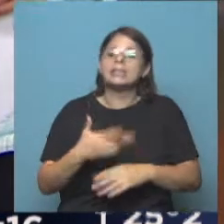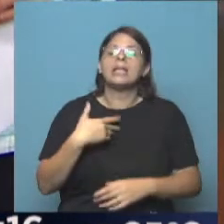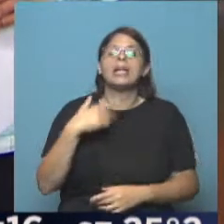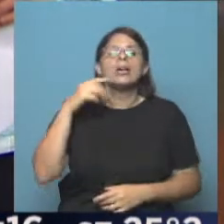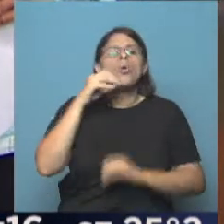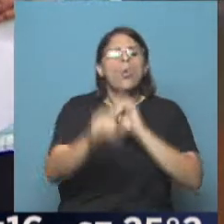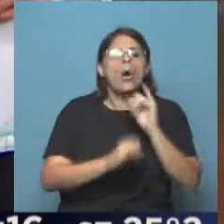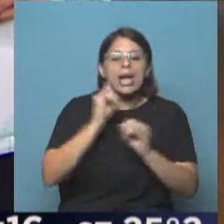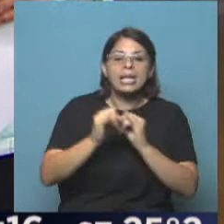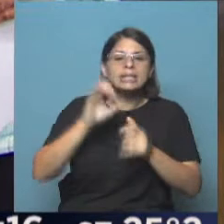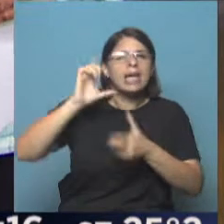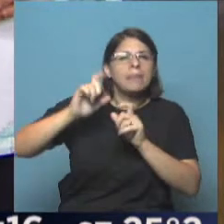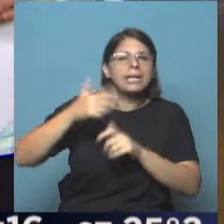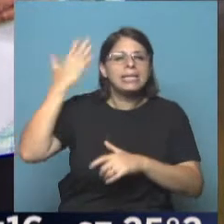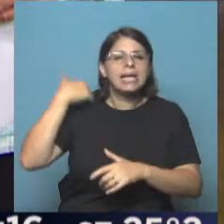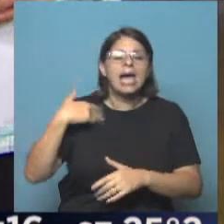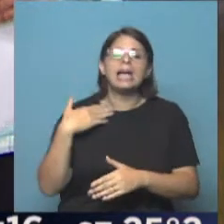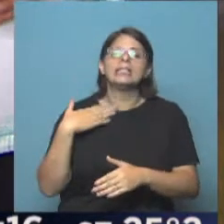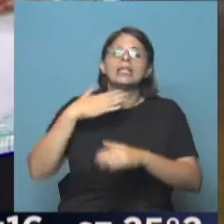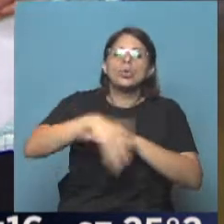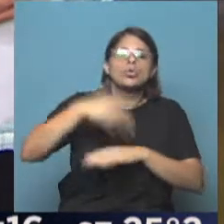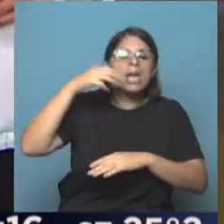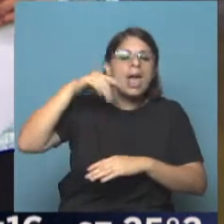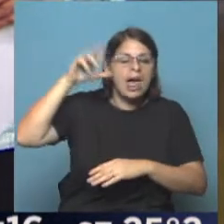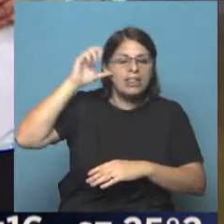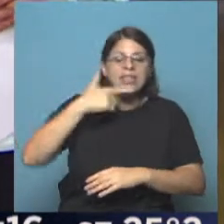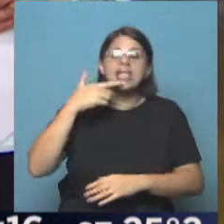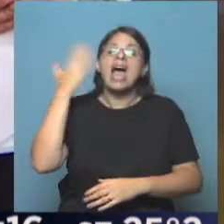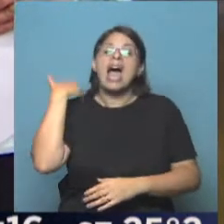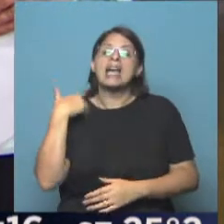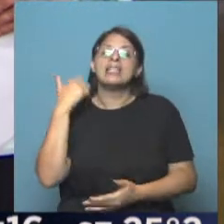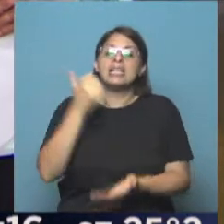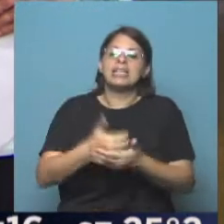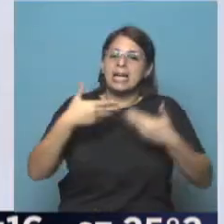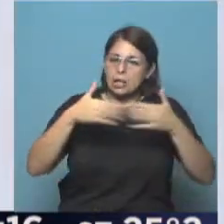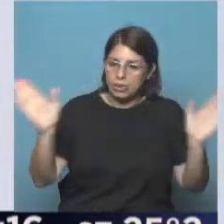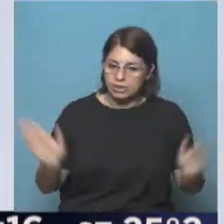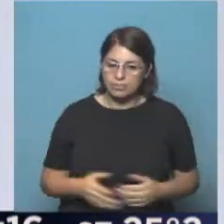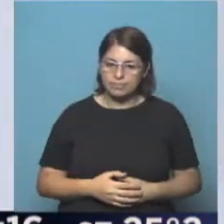recrea la experiencia, la epopeya del cruce de los Andes. Ayer estuvimos en el lanzamiento.